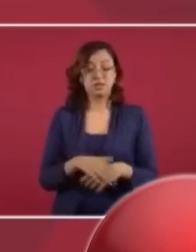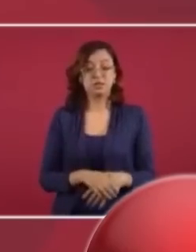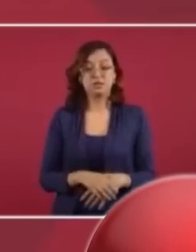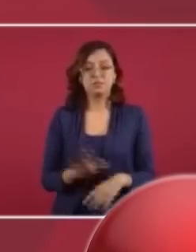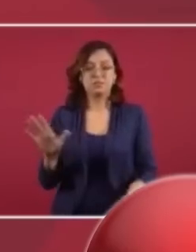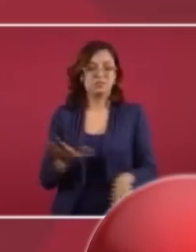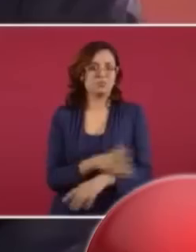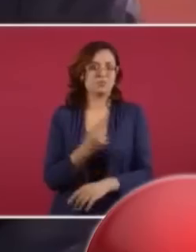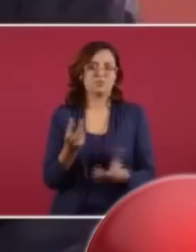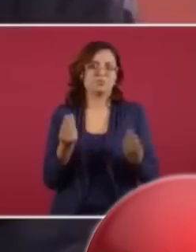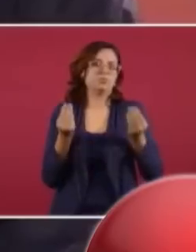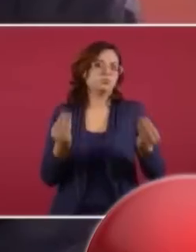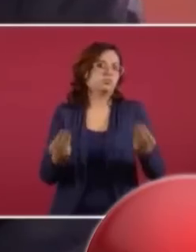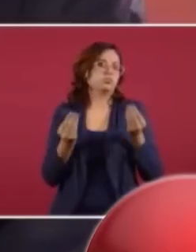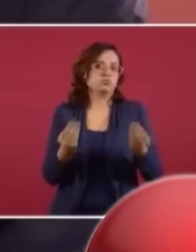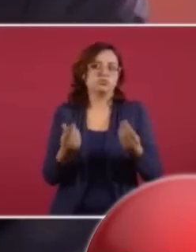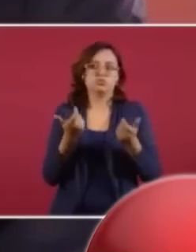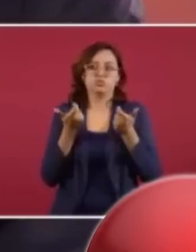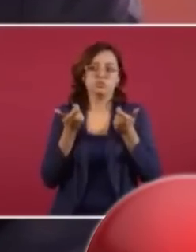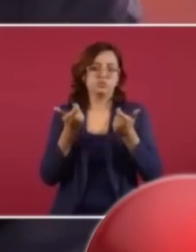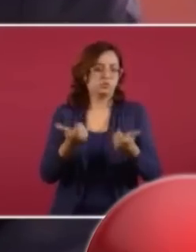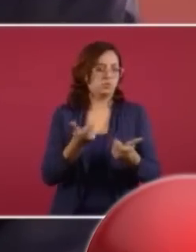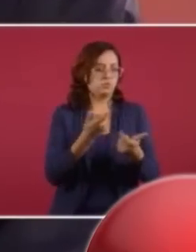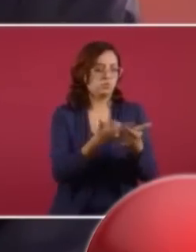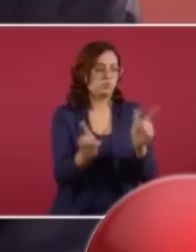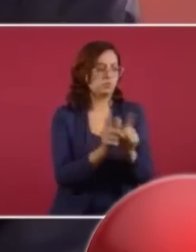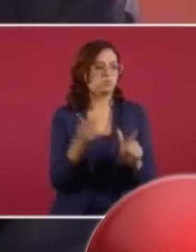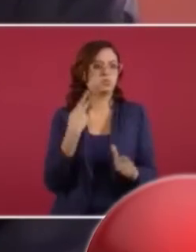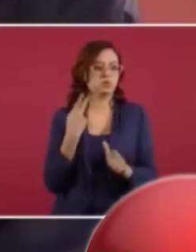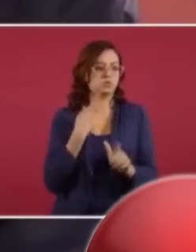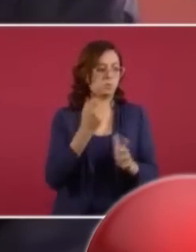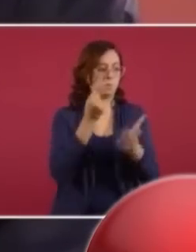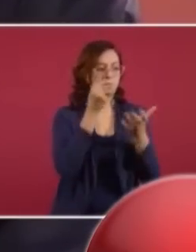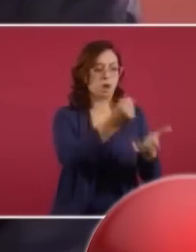porque es mucho el dinero que reciben los partidos.